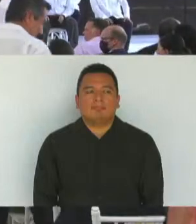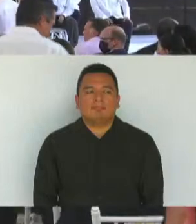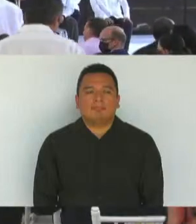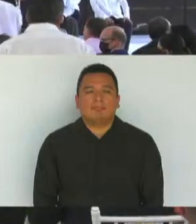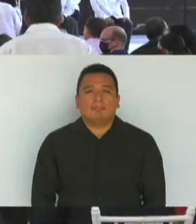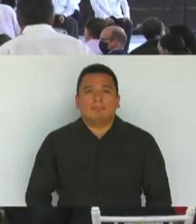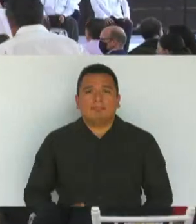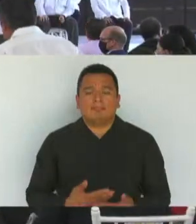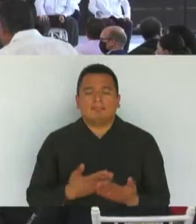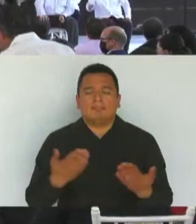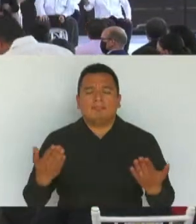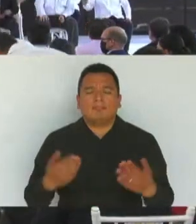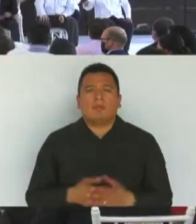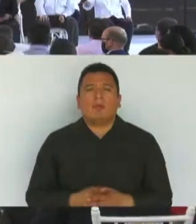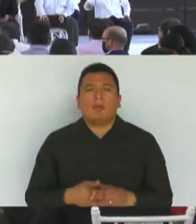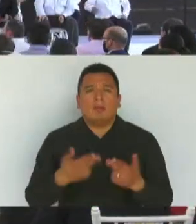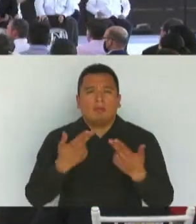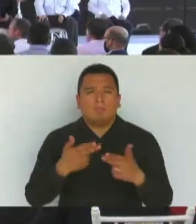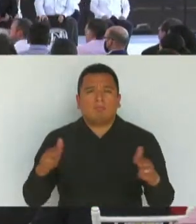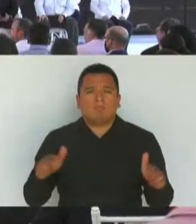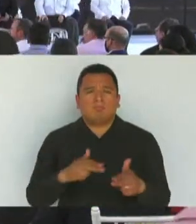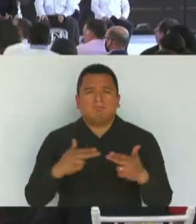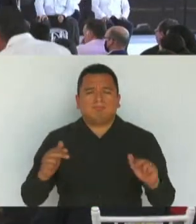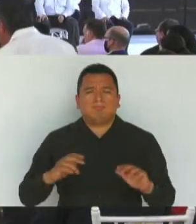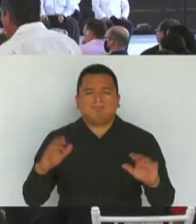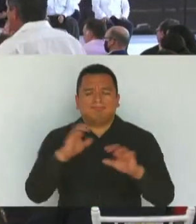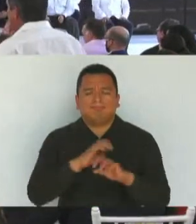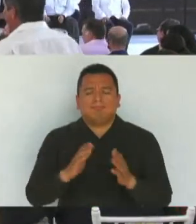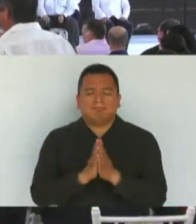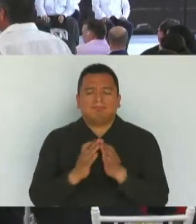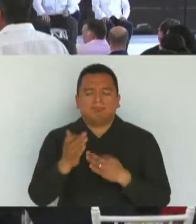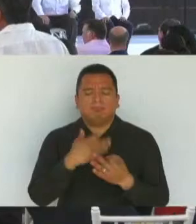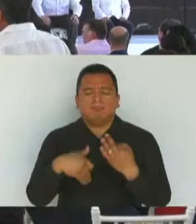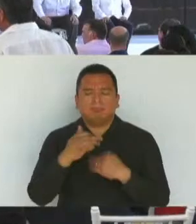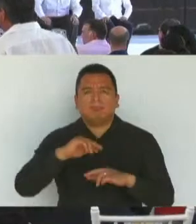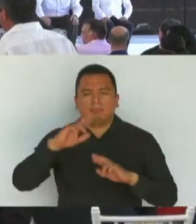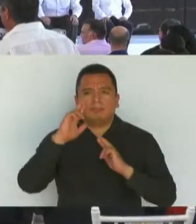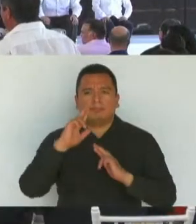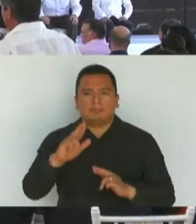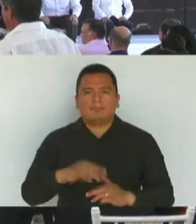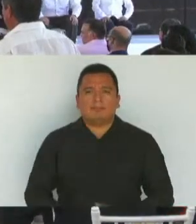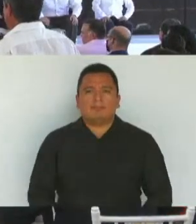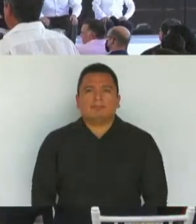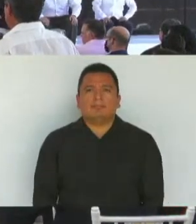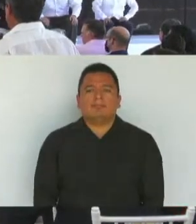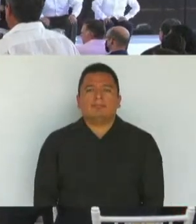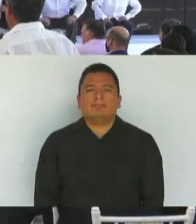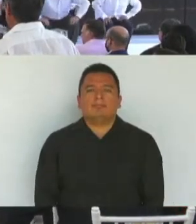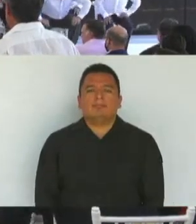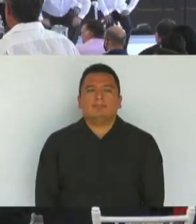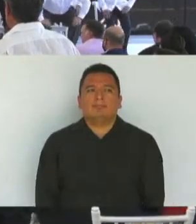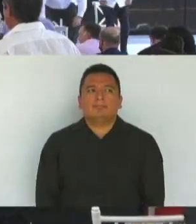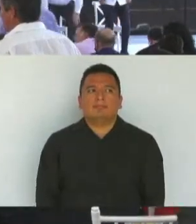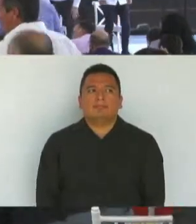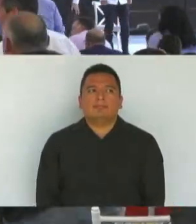En estos momentos entonaremos el himno nacional mexicano. Les pedimos mostrar el debido respeto.